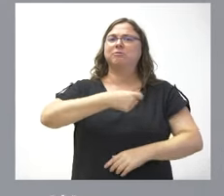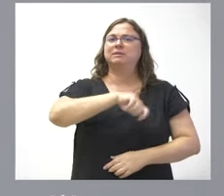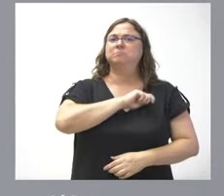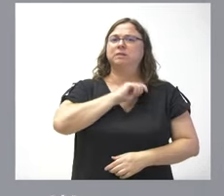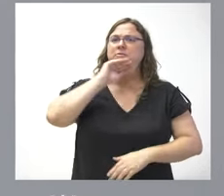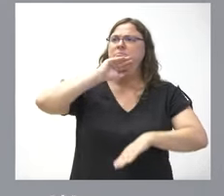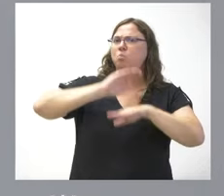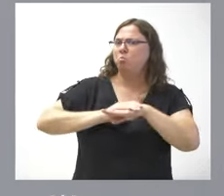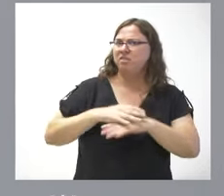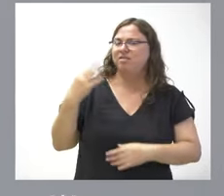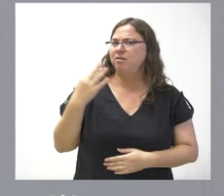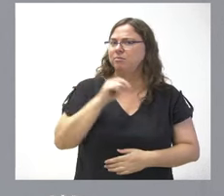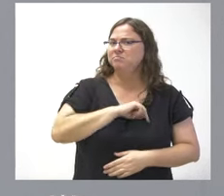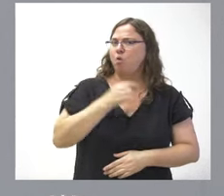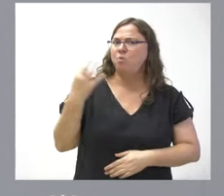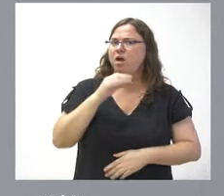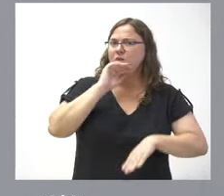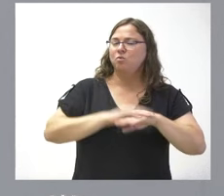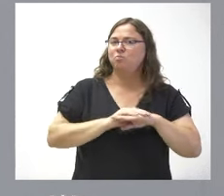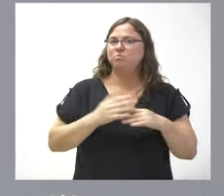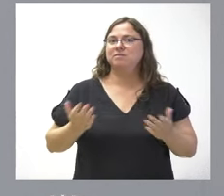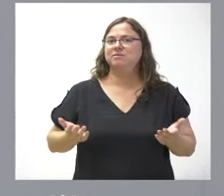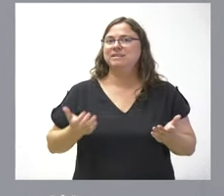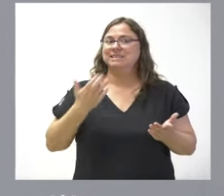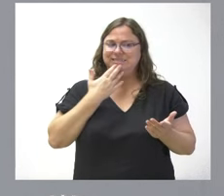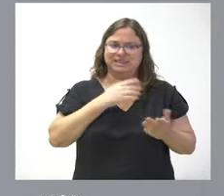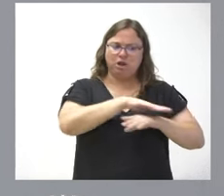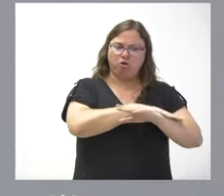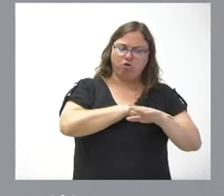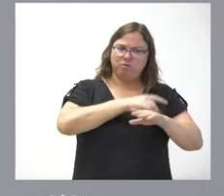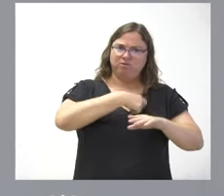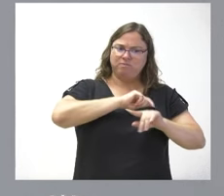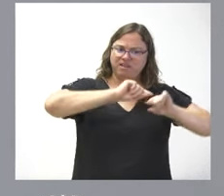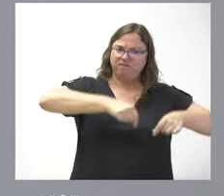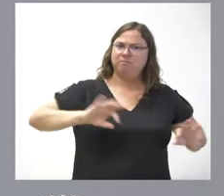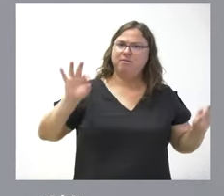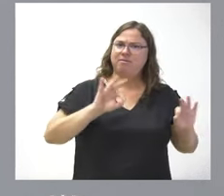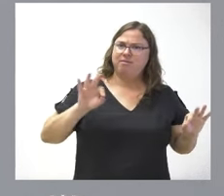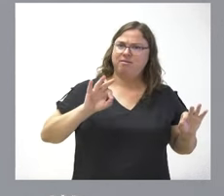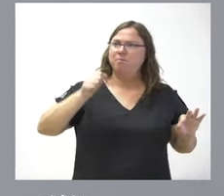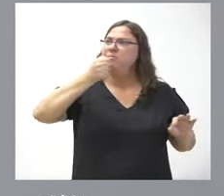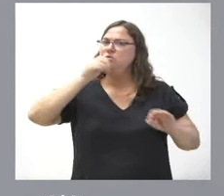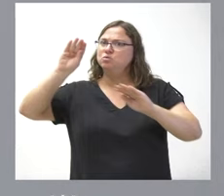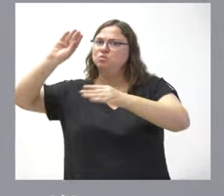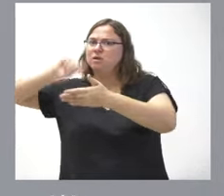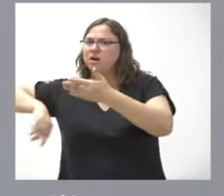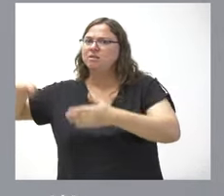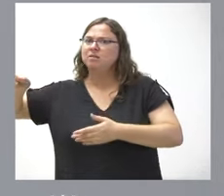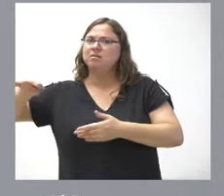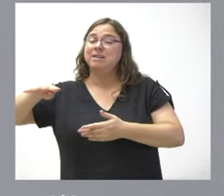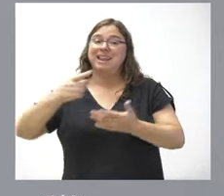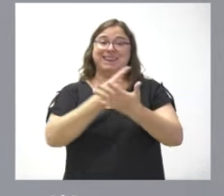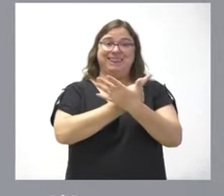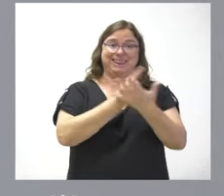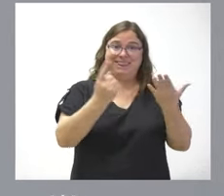a cumplirlo cuando no es firmante el gobierno de España y cuando hay otras 16